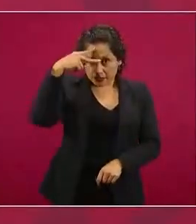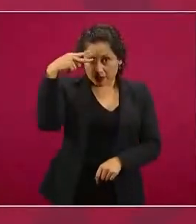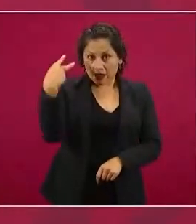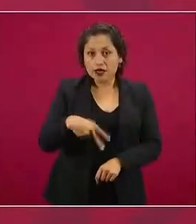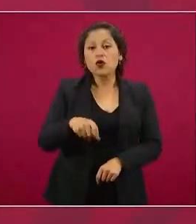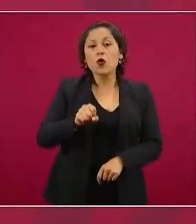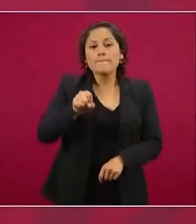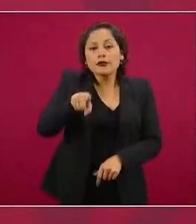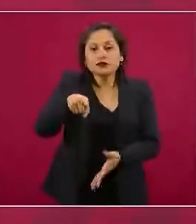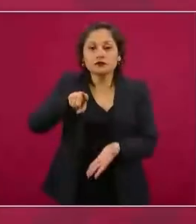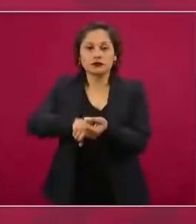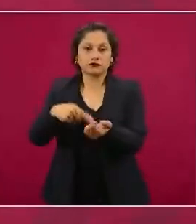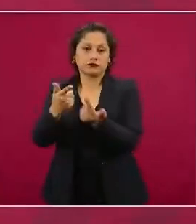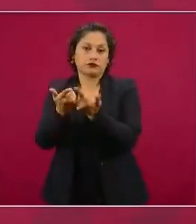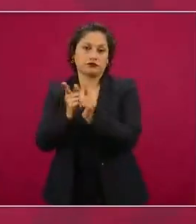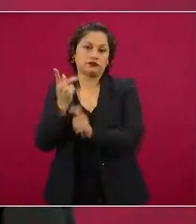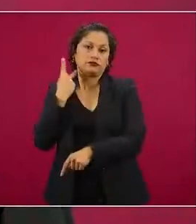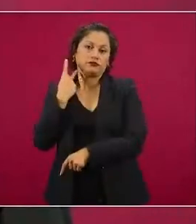en el poder,